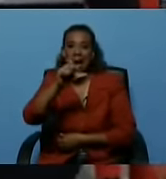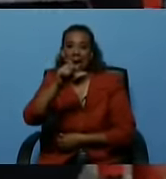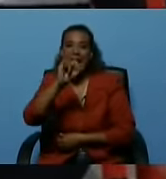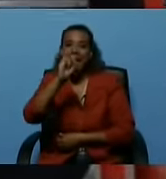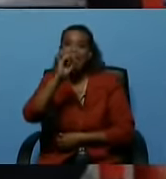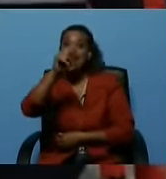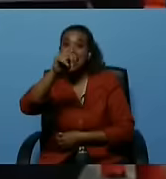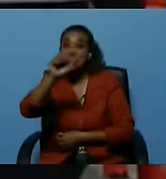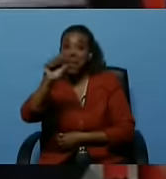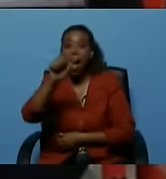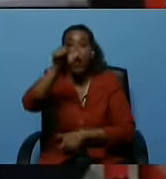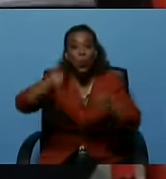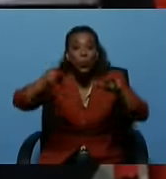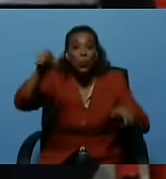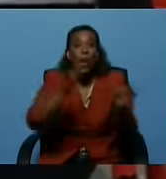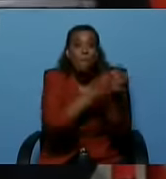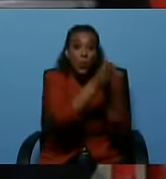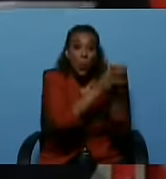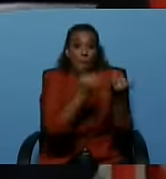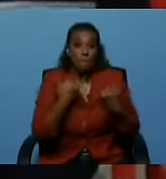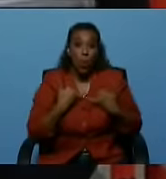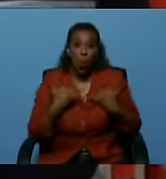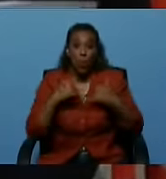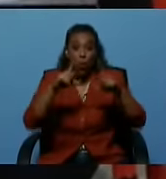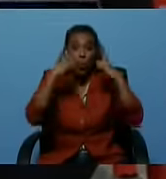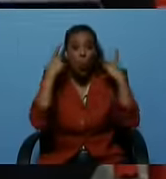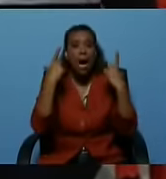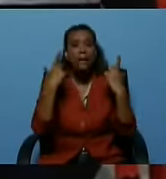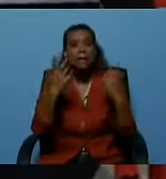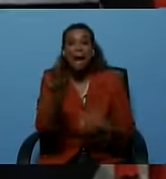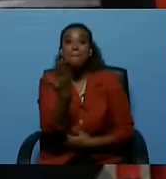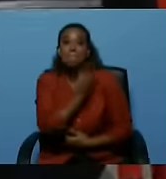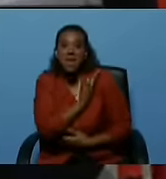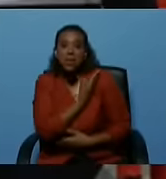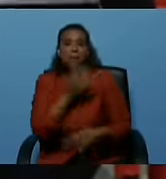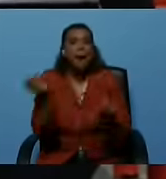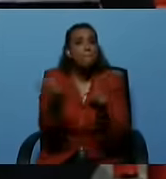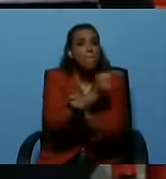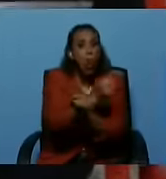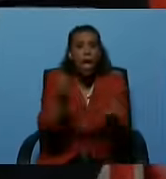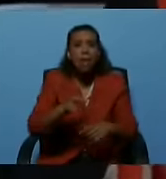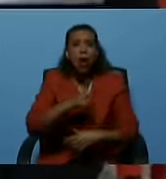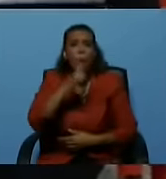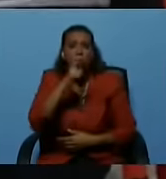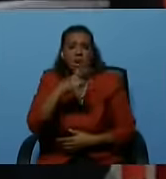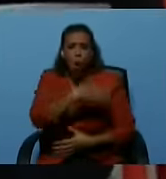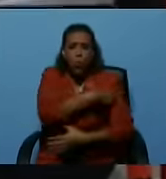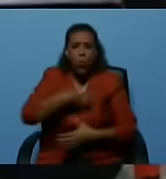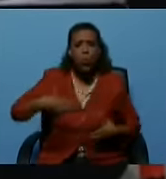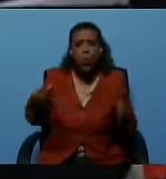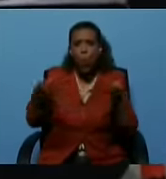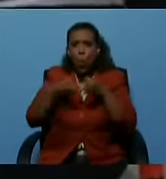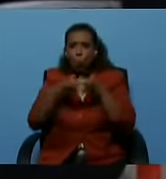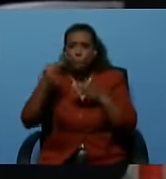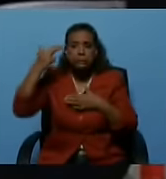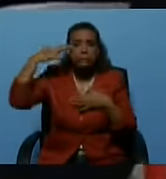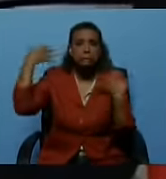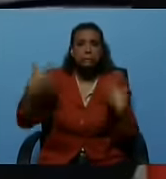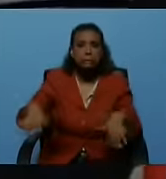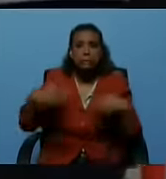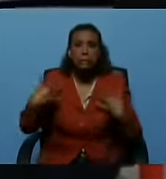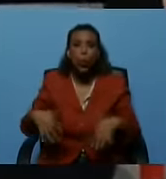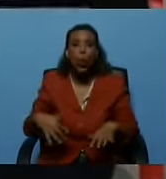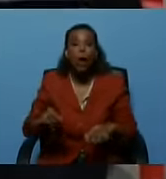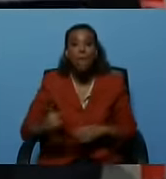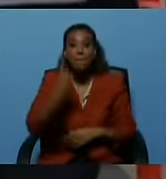comercios de los emprendedores y las emprendedoras que fueron víctimas de la violencia de los comanditos del terror. Aquí estamos con